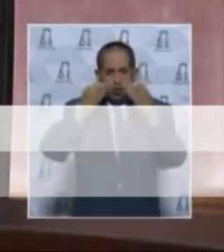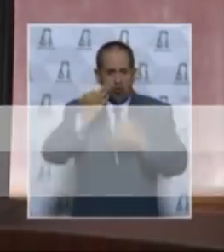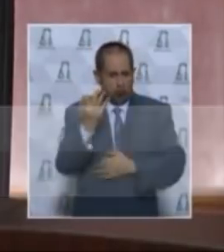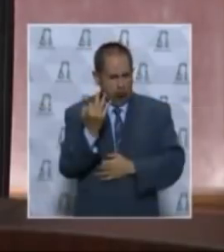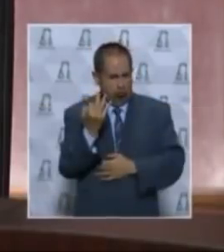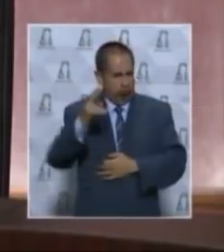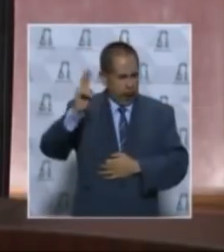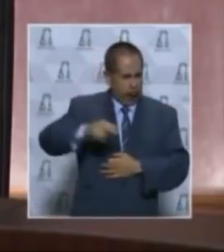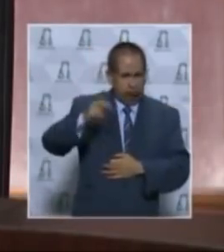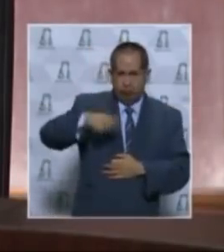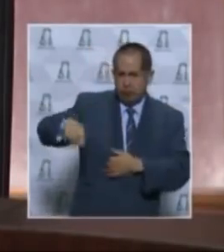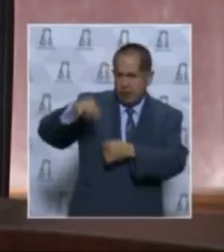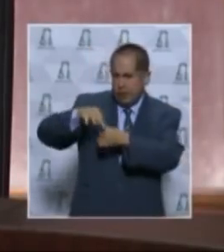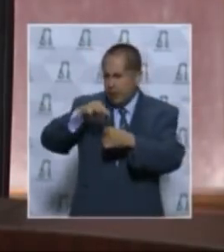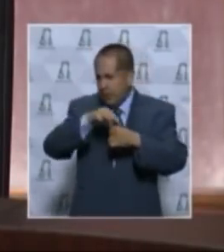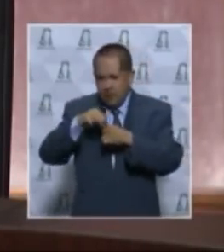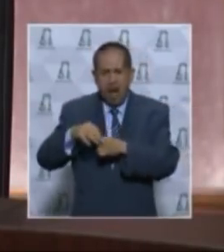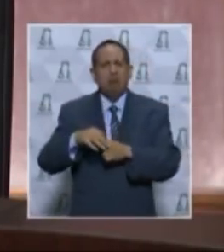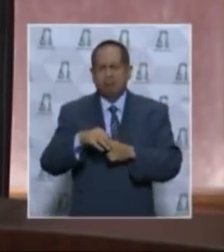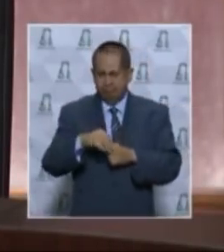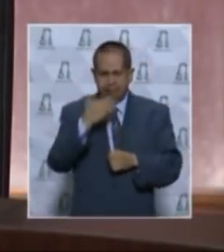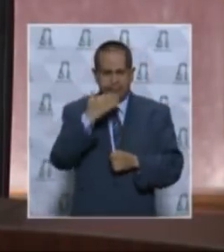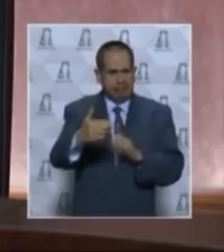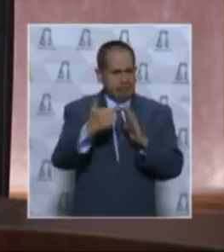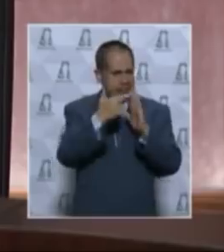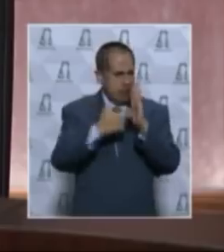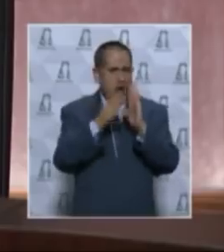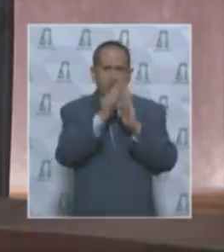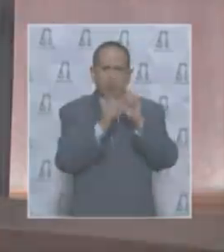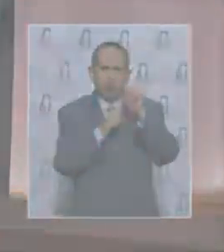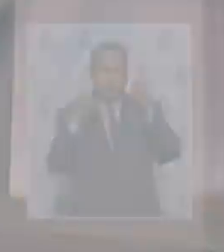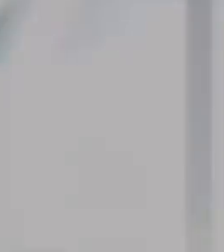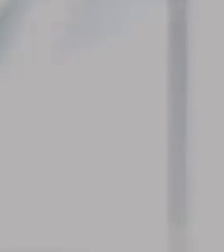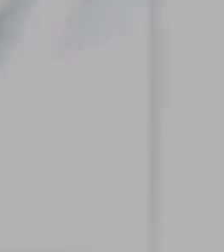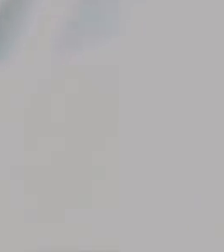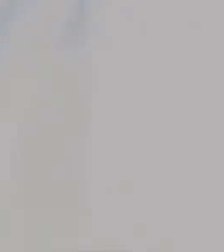se desarrolló con apego a los principios constitucionales